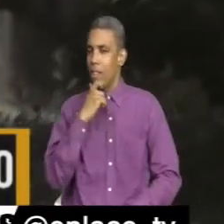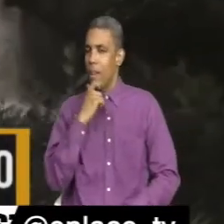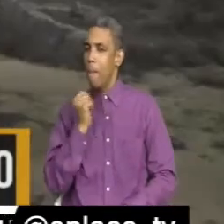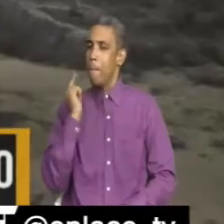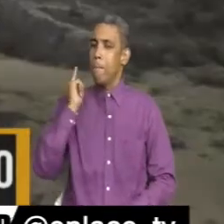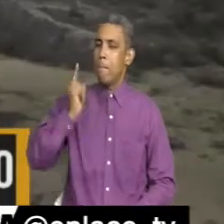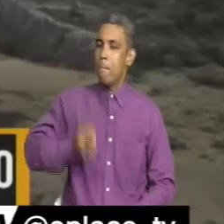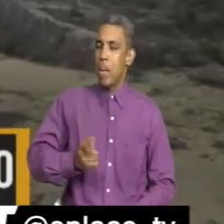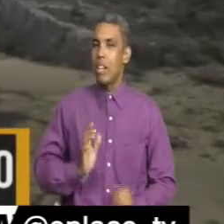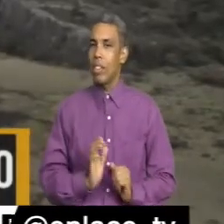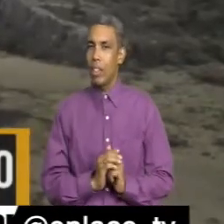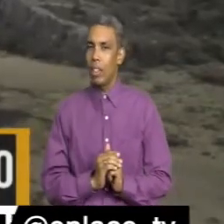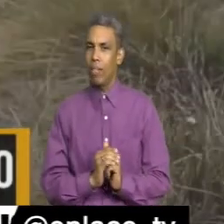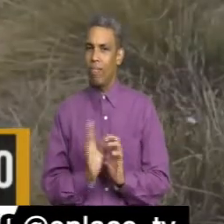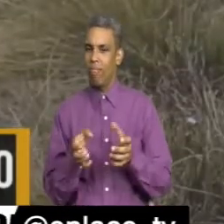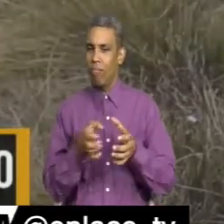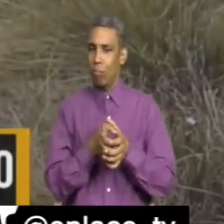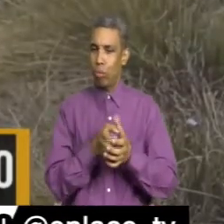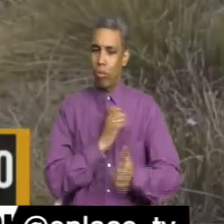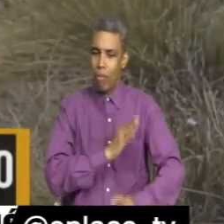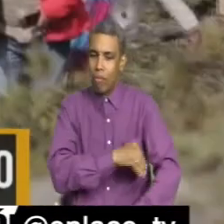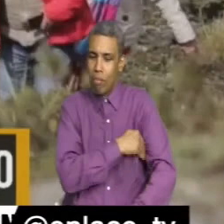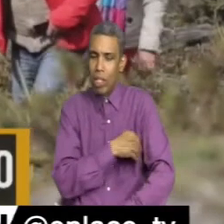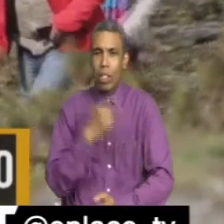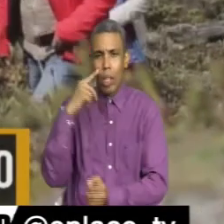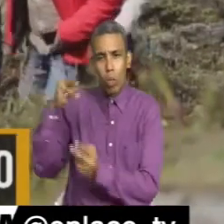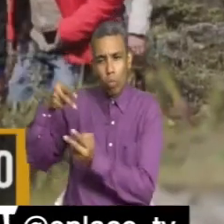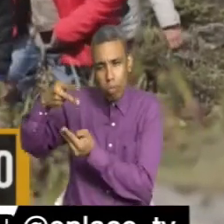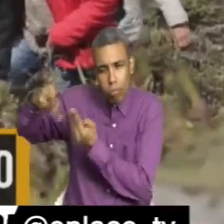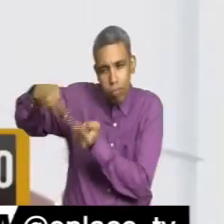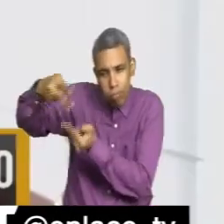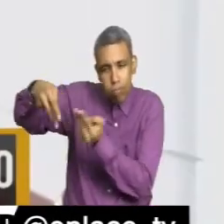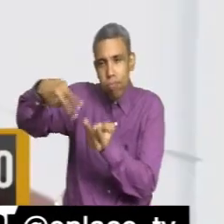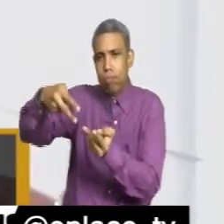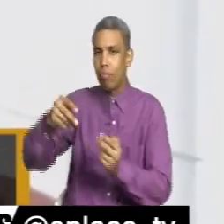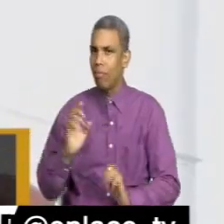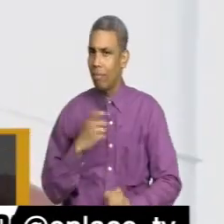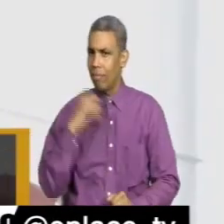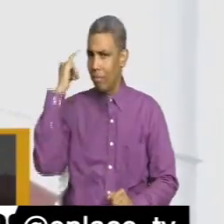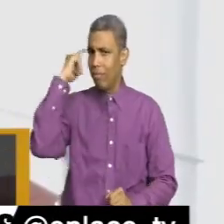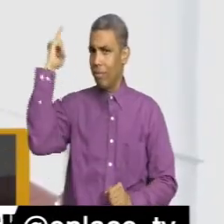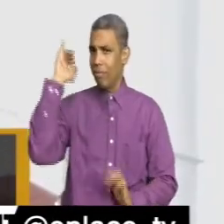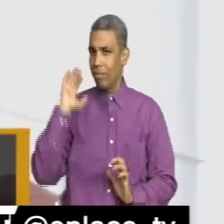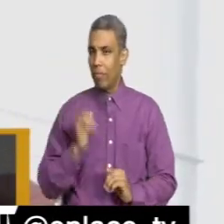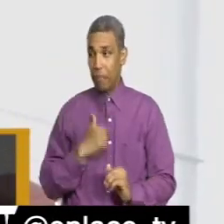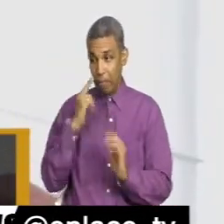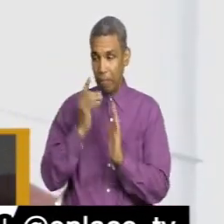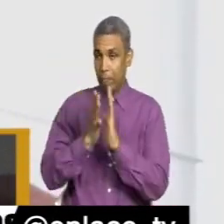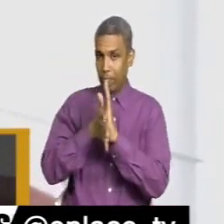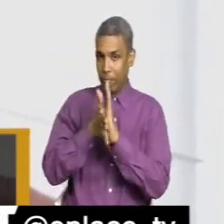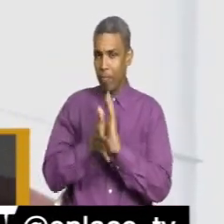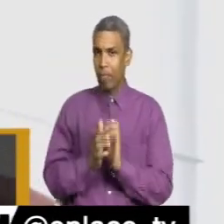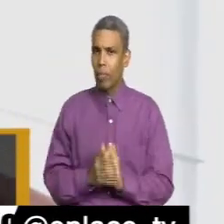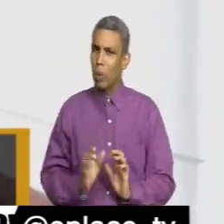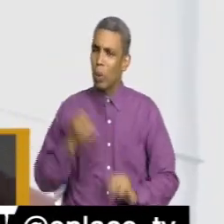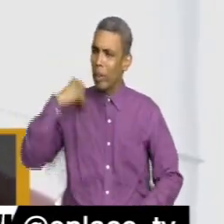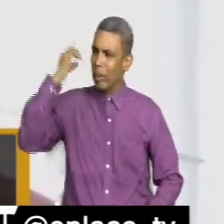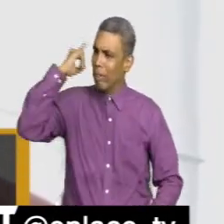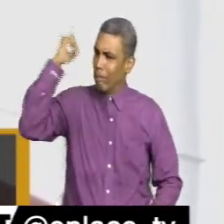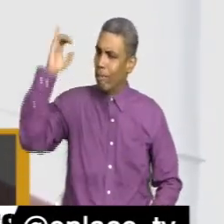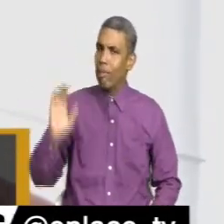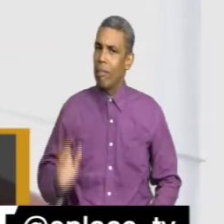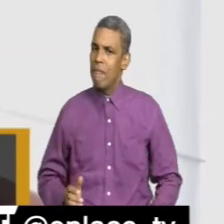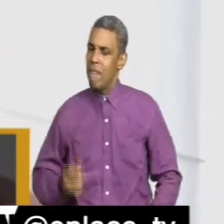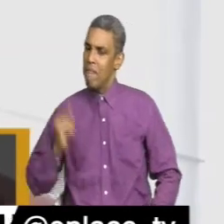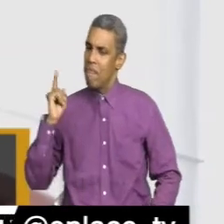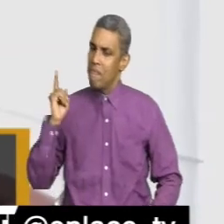que actualmente es uno de los que mayor ingresos está generando en el país. En la necesidad ya hoy de crear el Ministerio del